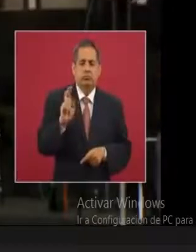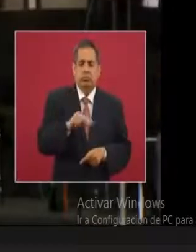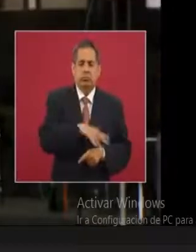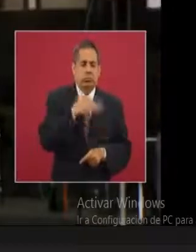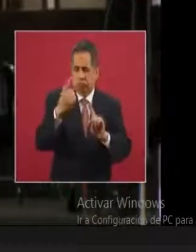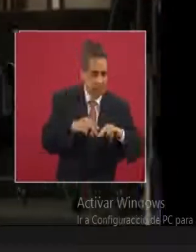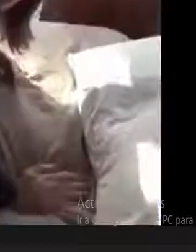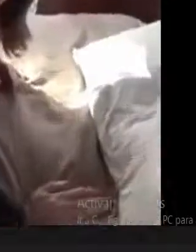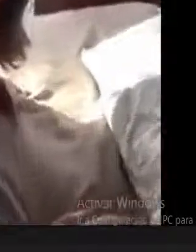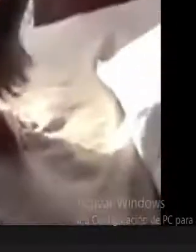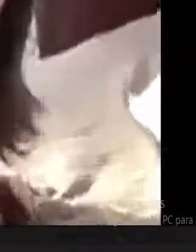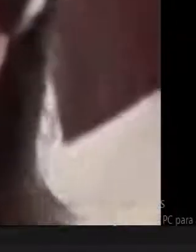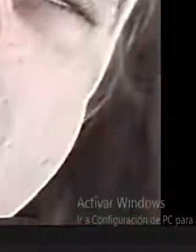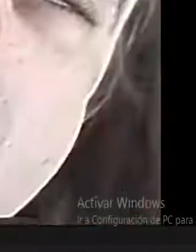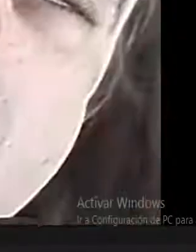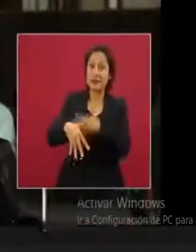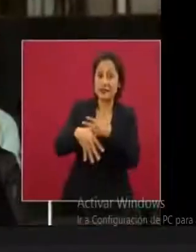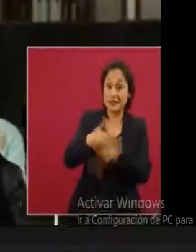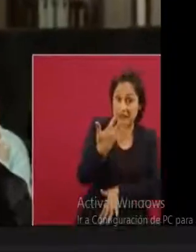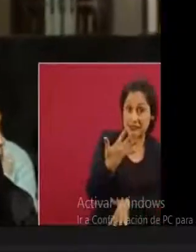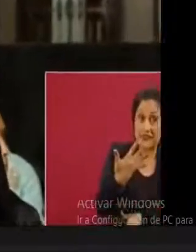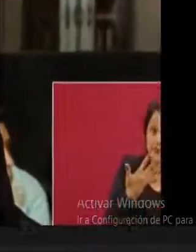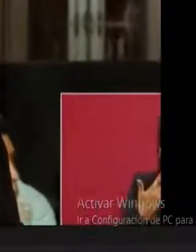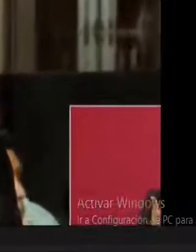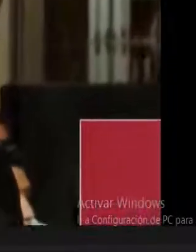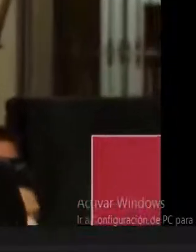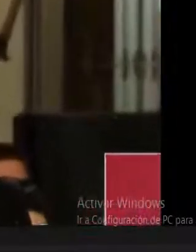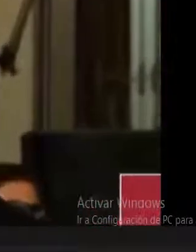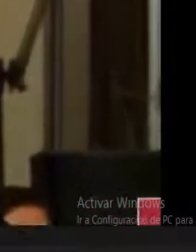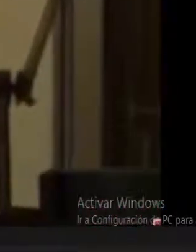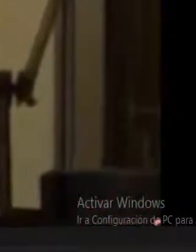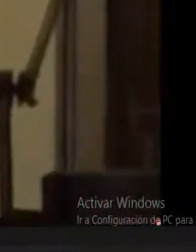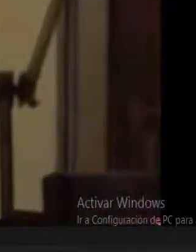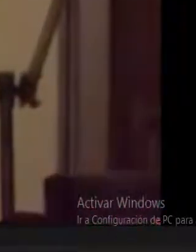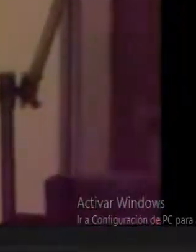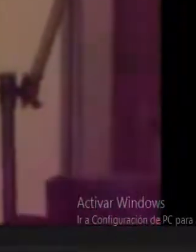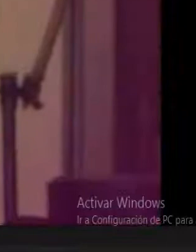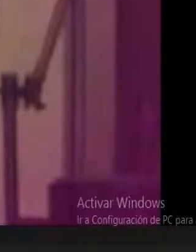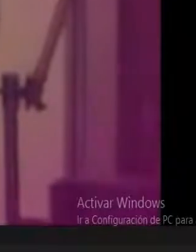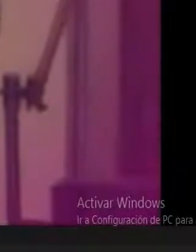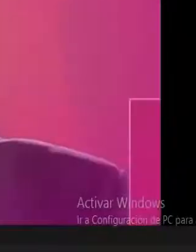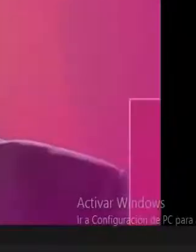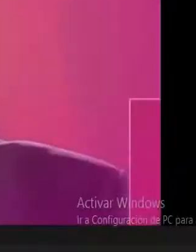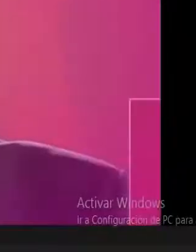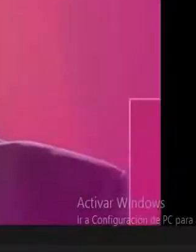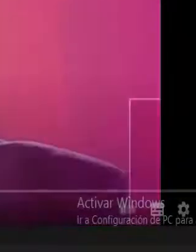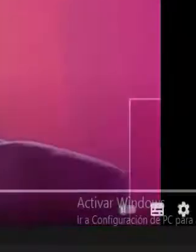obviamente me puso en cuatro. Mi pregunta es, ¿tú me amas?